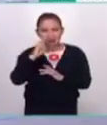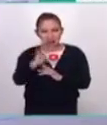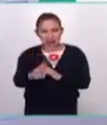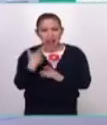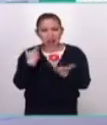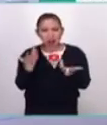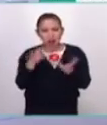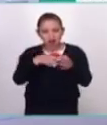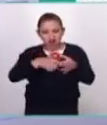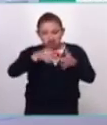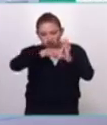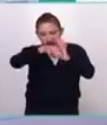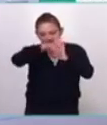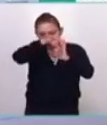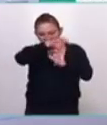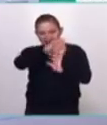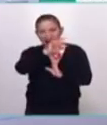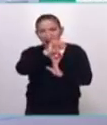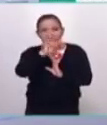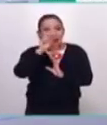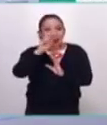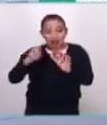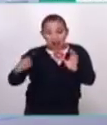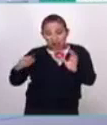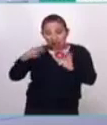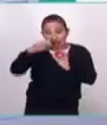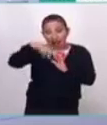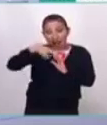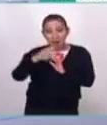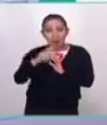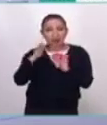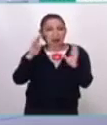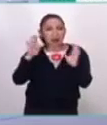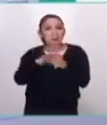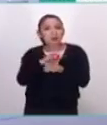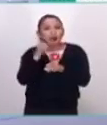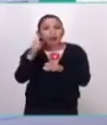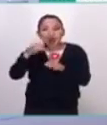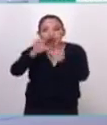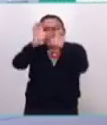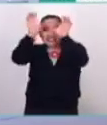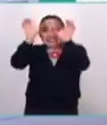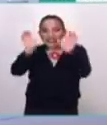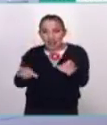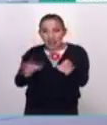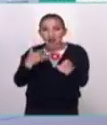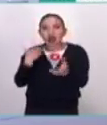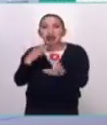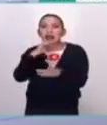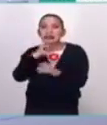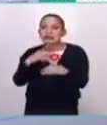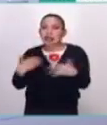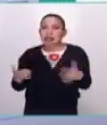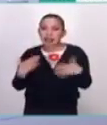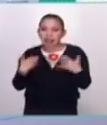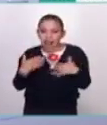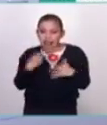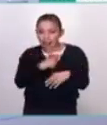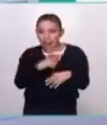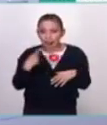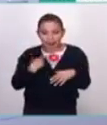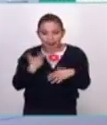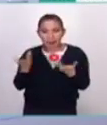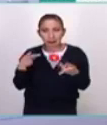estas lajas que vimos ahorita. Subir a la Quemada es extraordinario porque es un cerro, sí es cálido, hay que